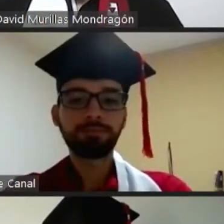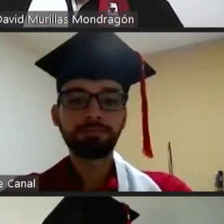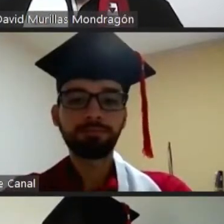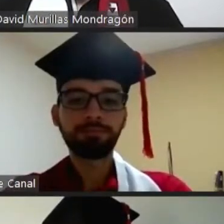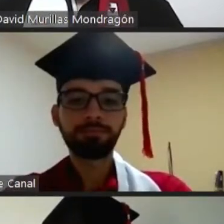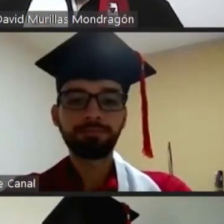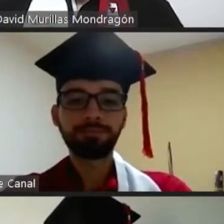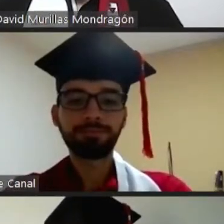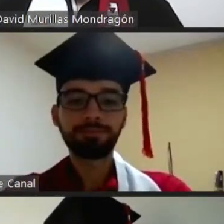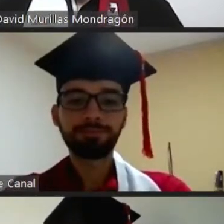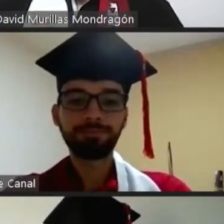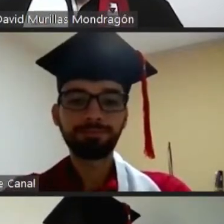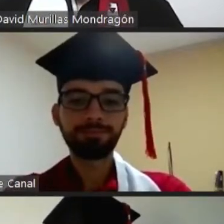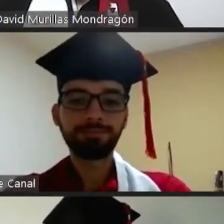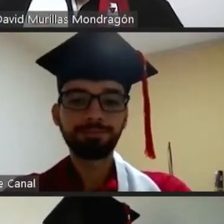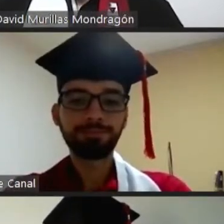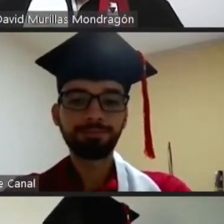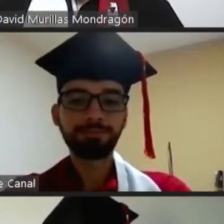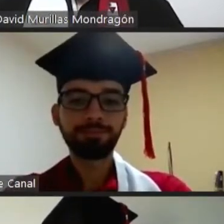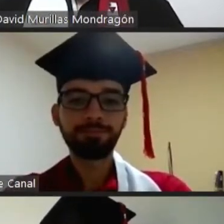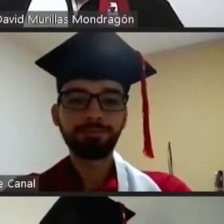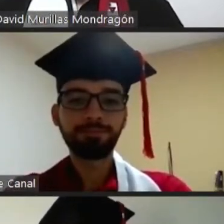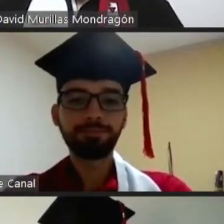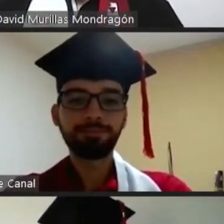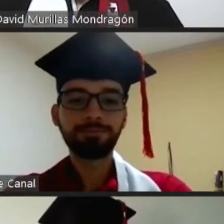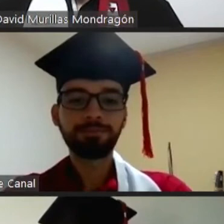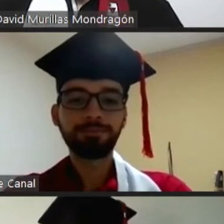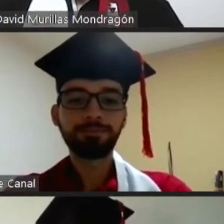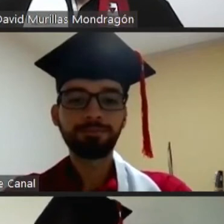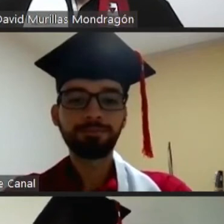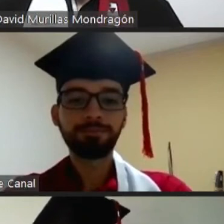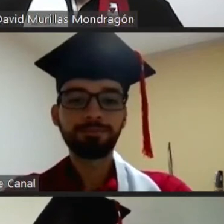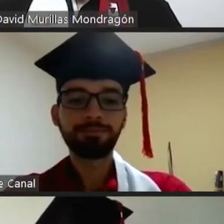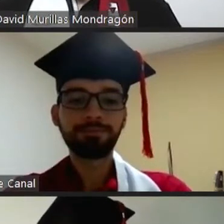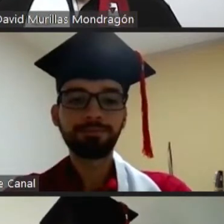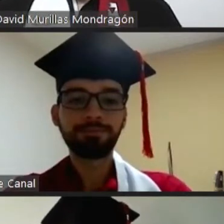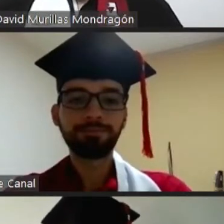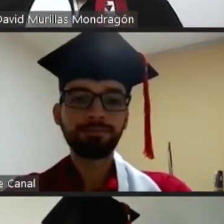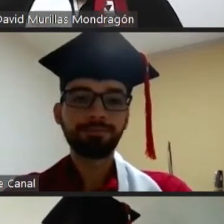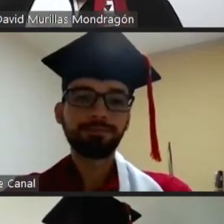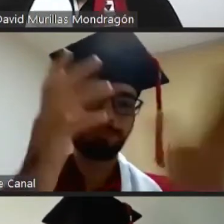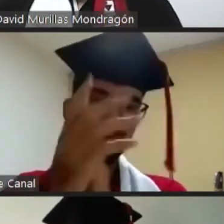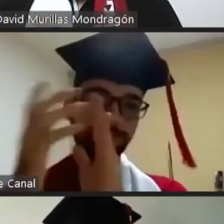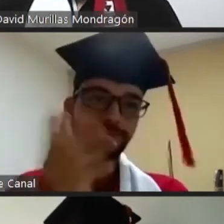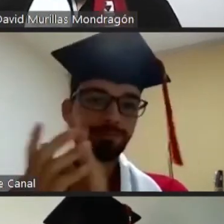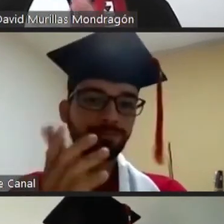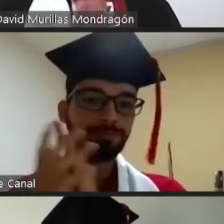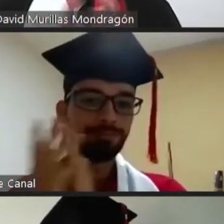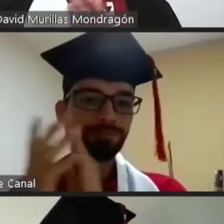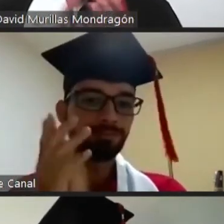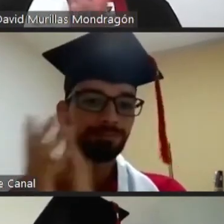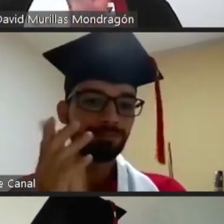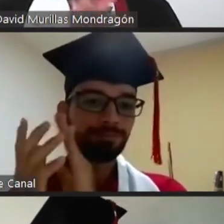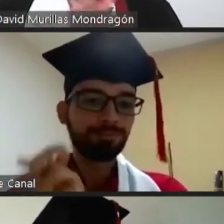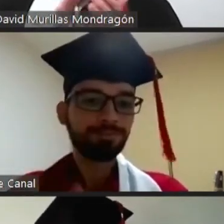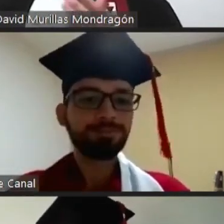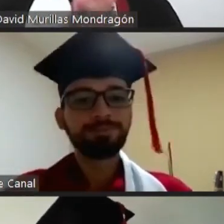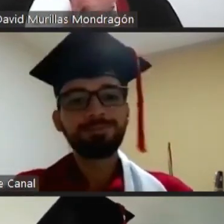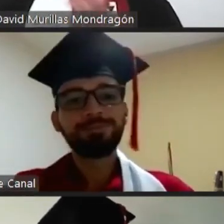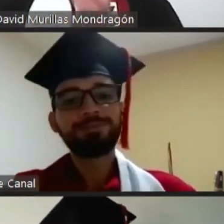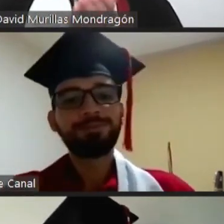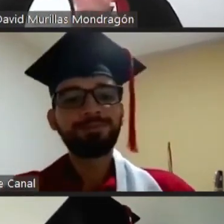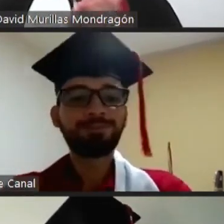Felicitaciones. Un aplauso desde casa. Y con este mensaje optimista y alegre, nosotros también